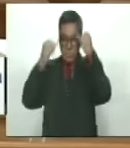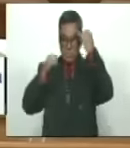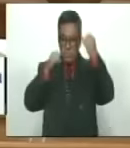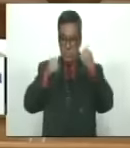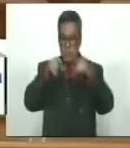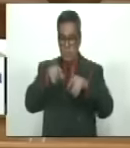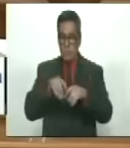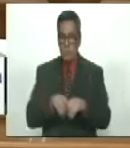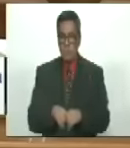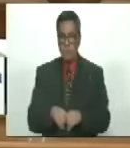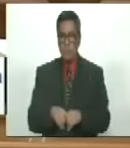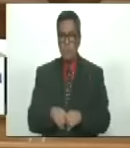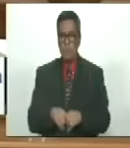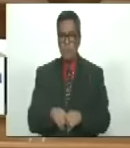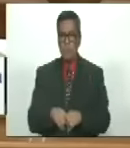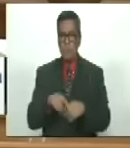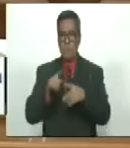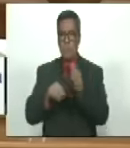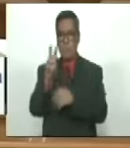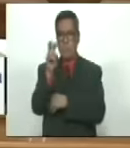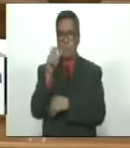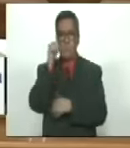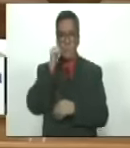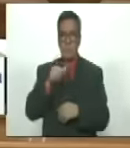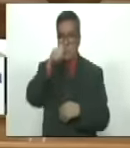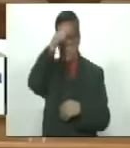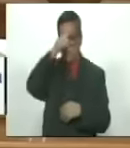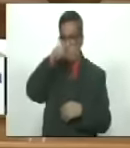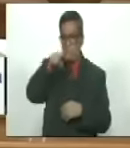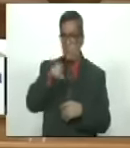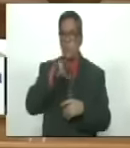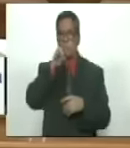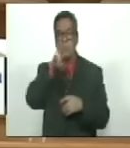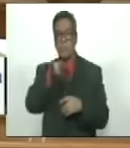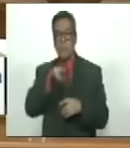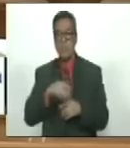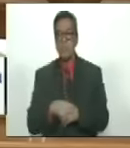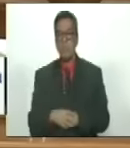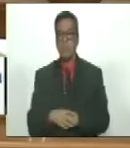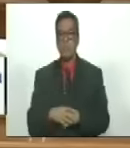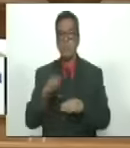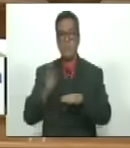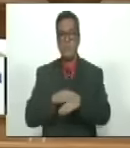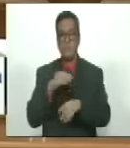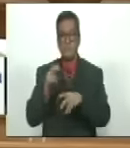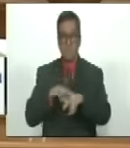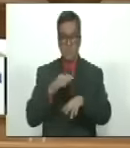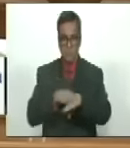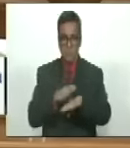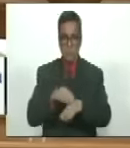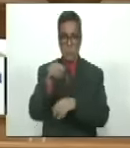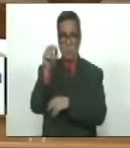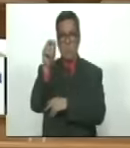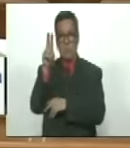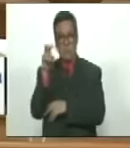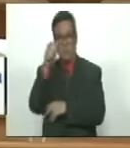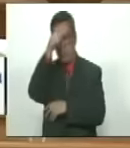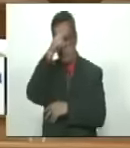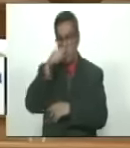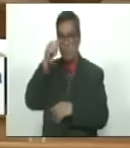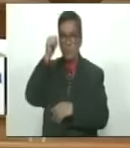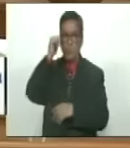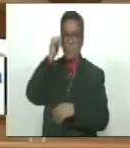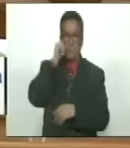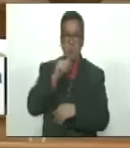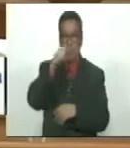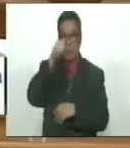y que viernes, sábado, domingo y el lunes, jueves, viernes, sábado, domingo y lunes, estemos desplegados